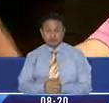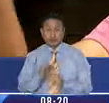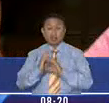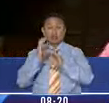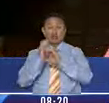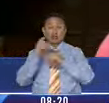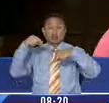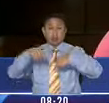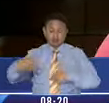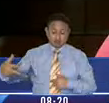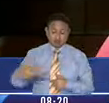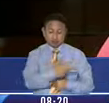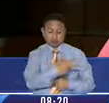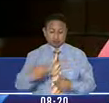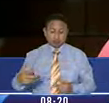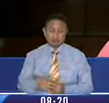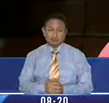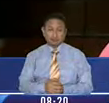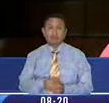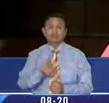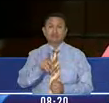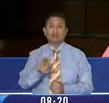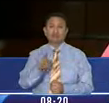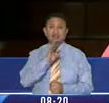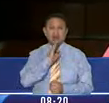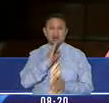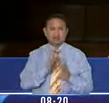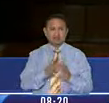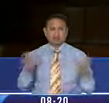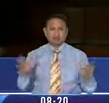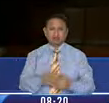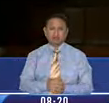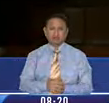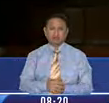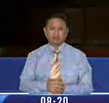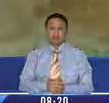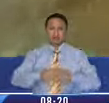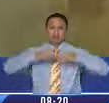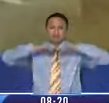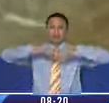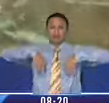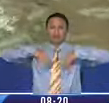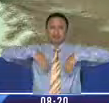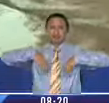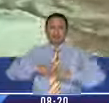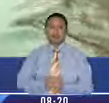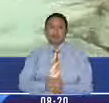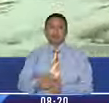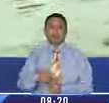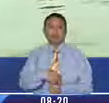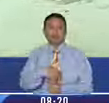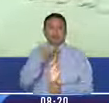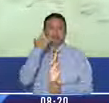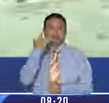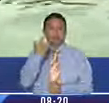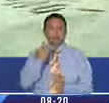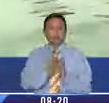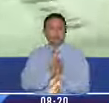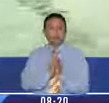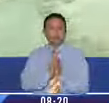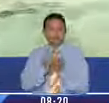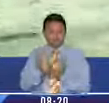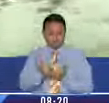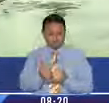y a veces hay tanta agua, se hunde. Les llama la atención que sus solicitudes no